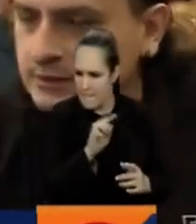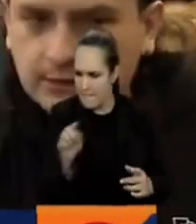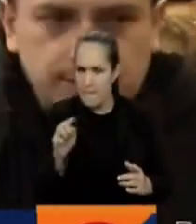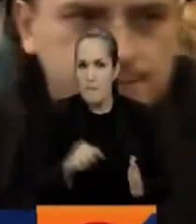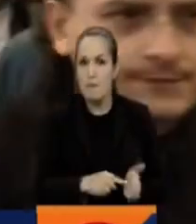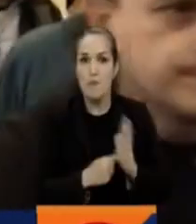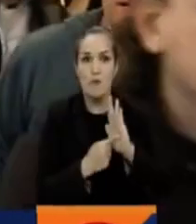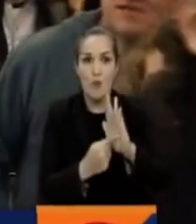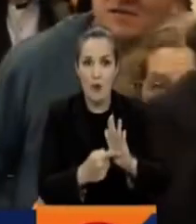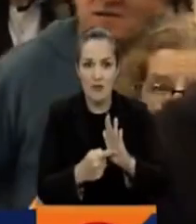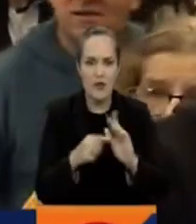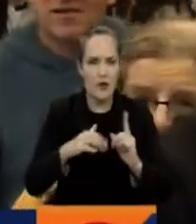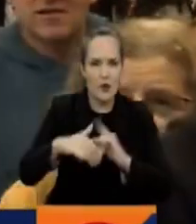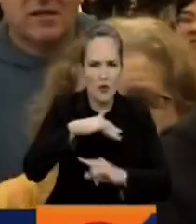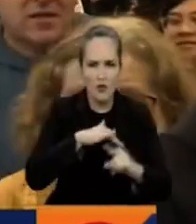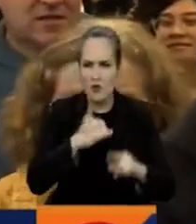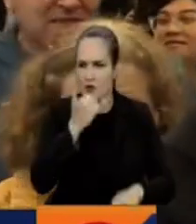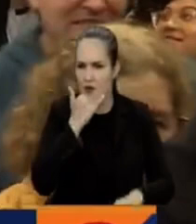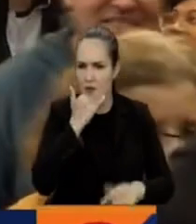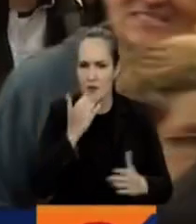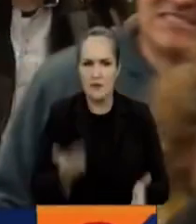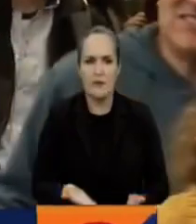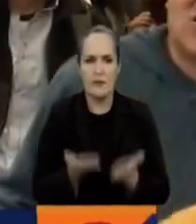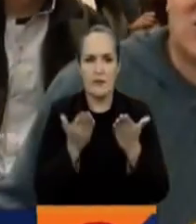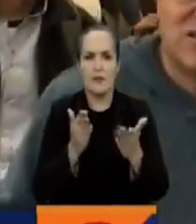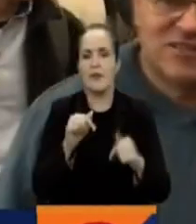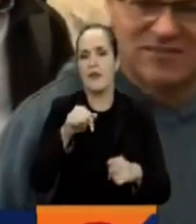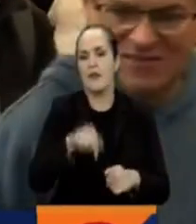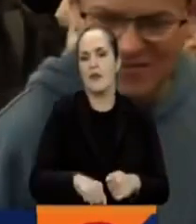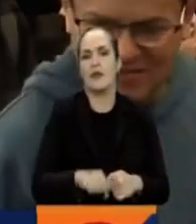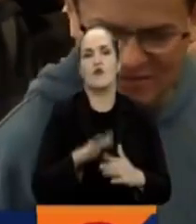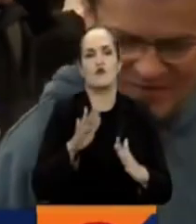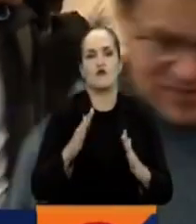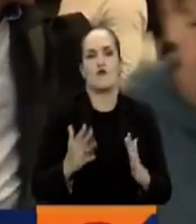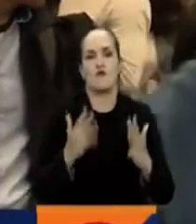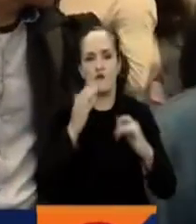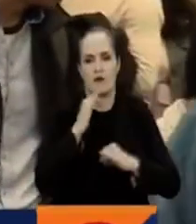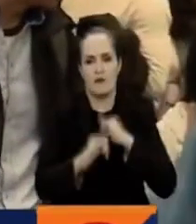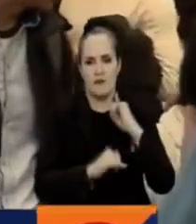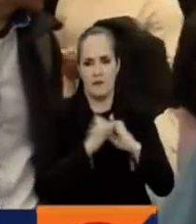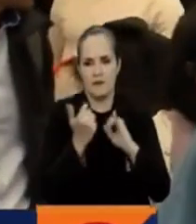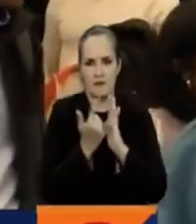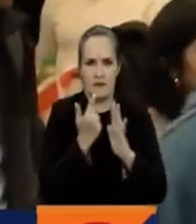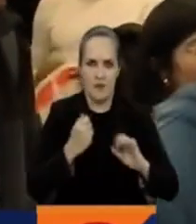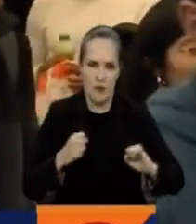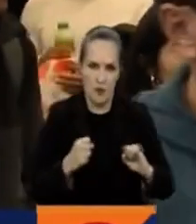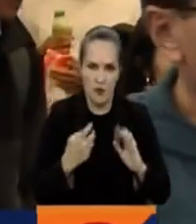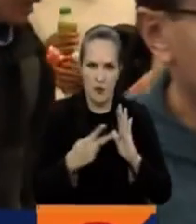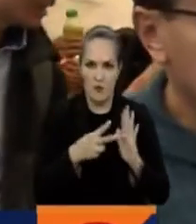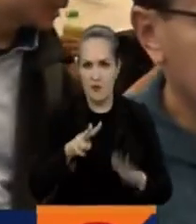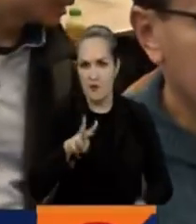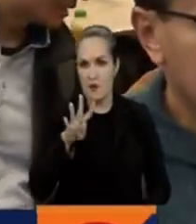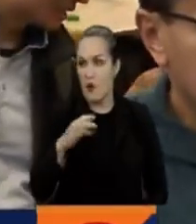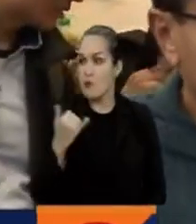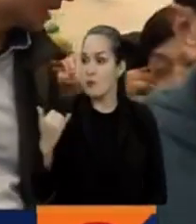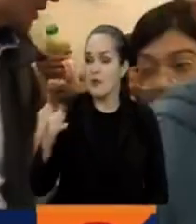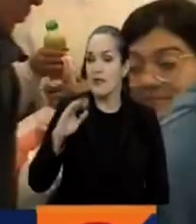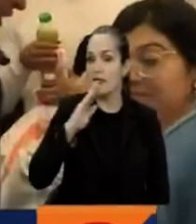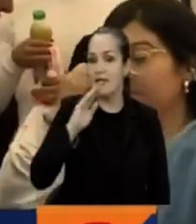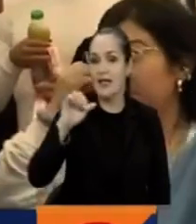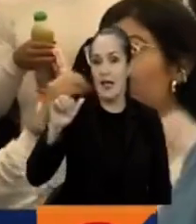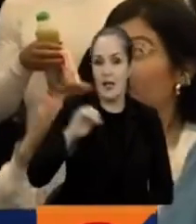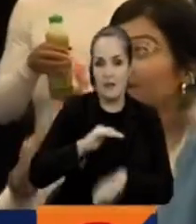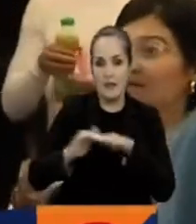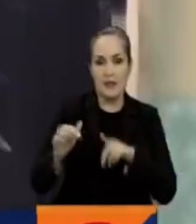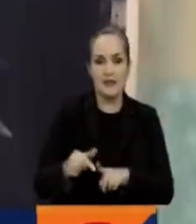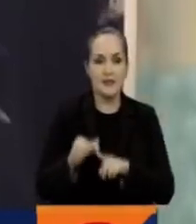en contexto de lo que se está ofreciendo en esta versión de la Feria Internacional del Libro 2024. Con nosotros se encuentra una invitada